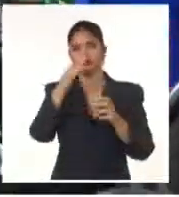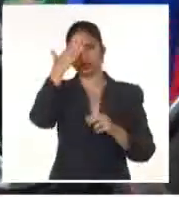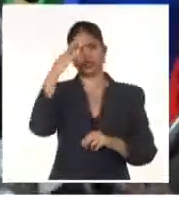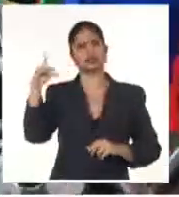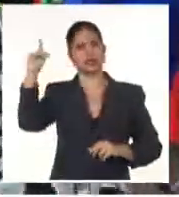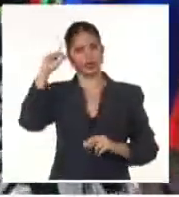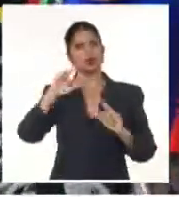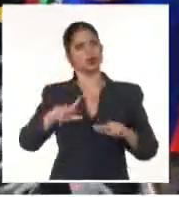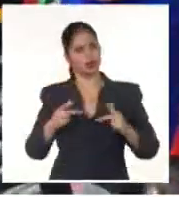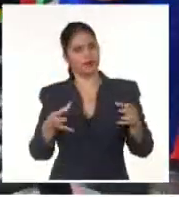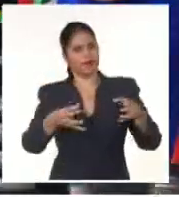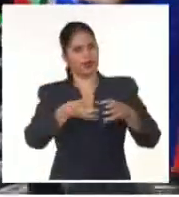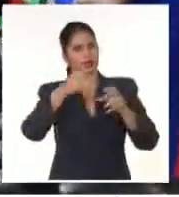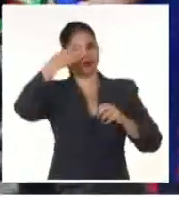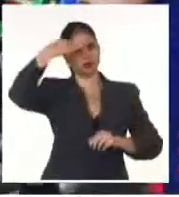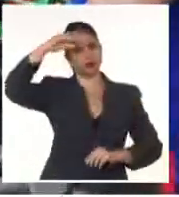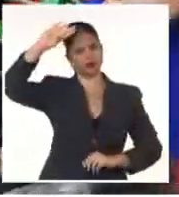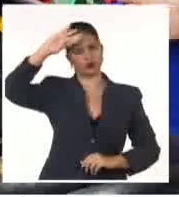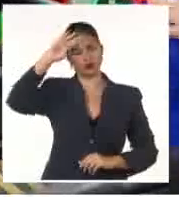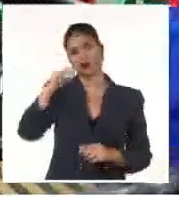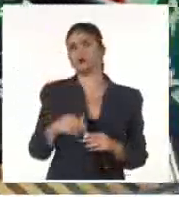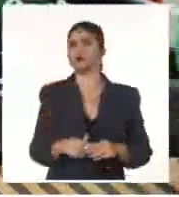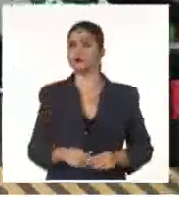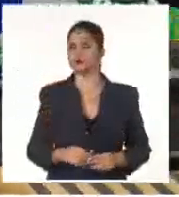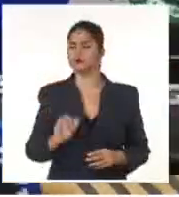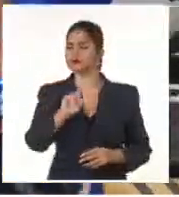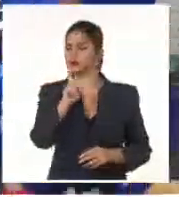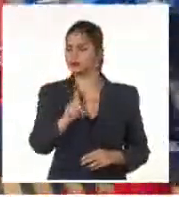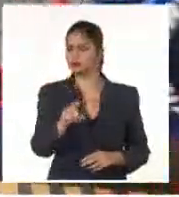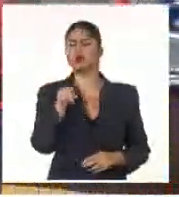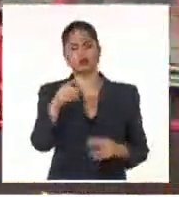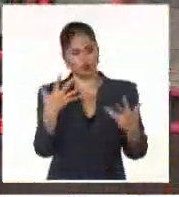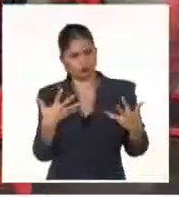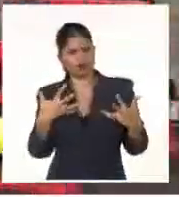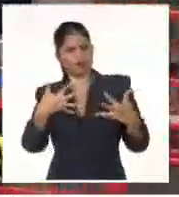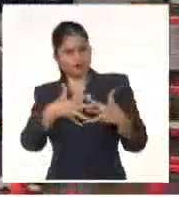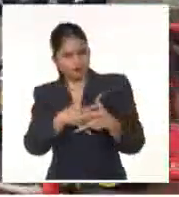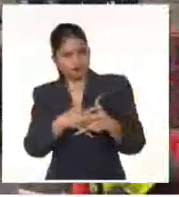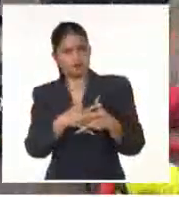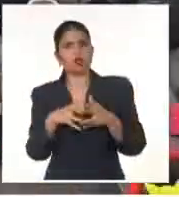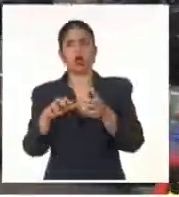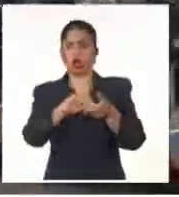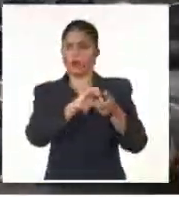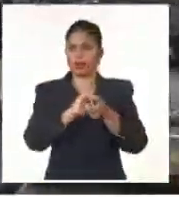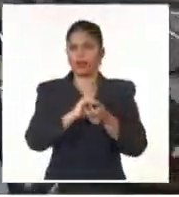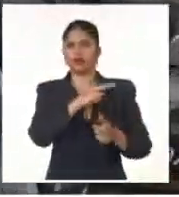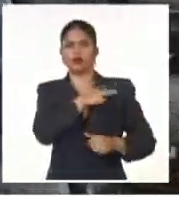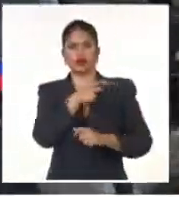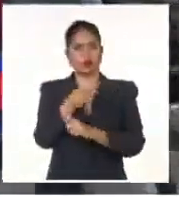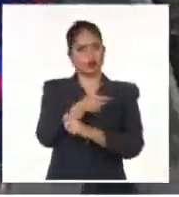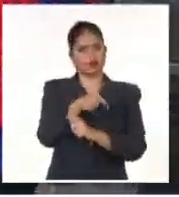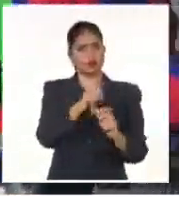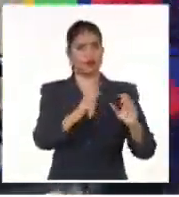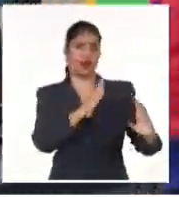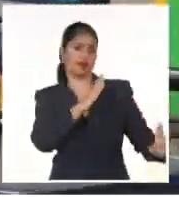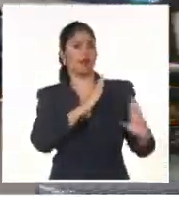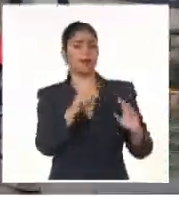aquí con el equipo Cuba. ¿Cómo seguiste en contacto con tus compañeros, con los entrenadores, esta etapa en la que no estabas con el